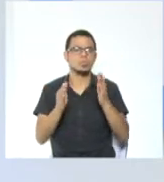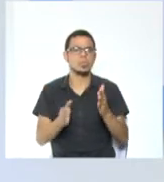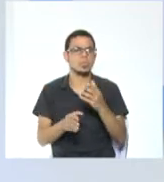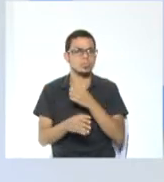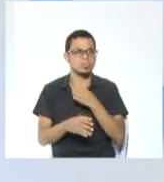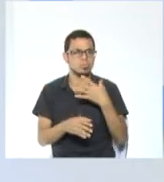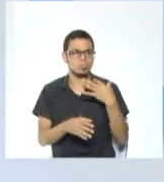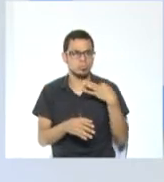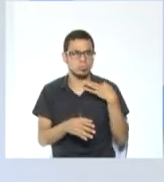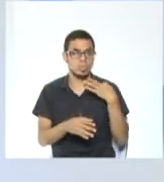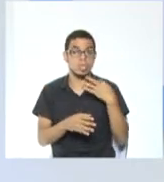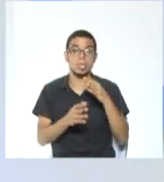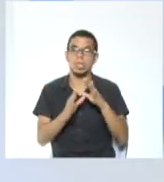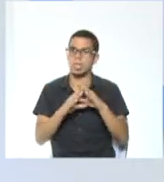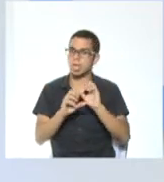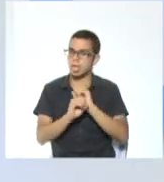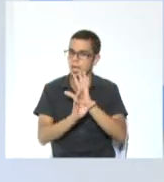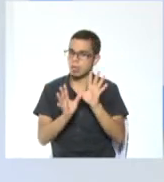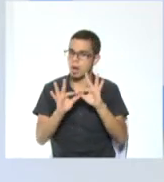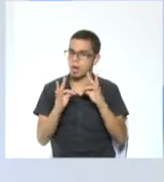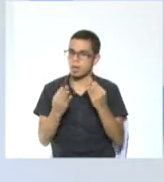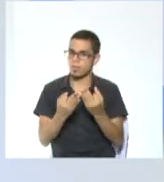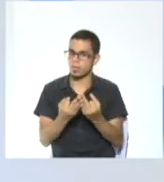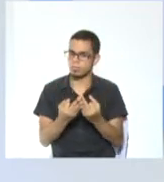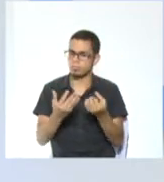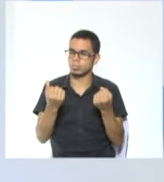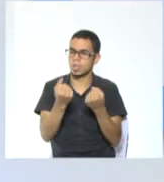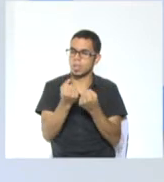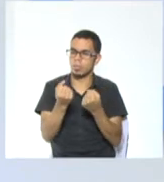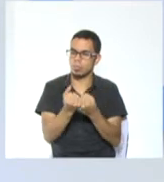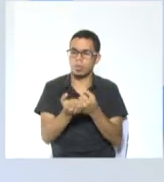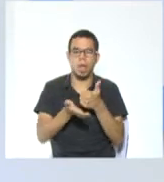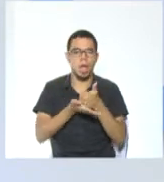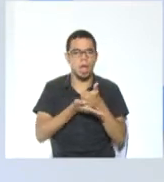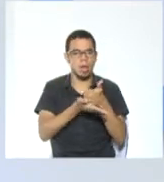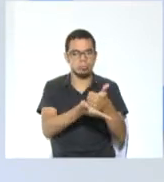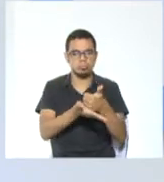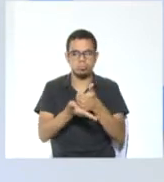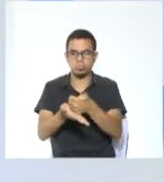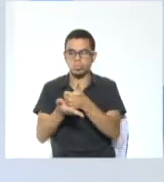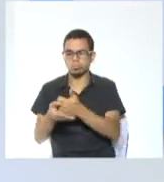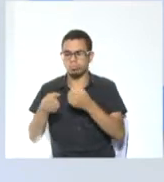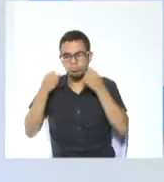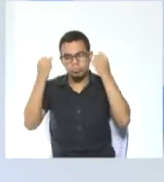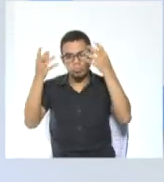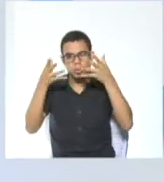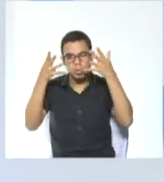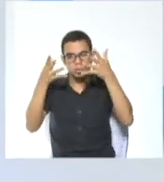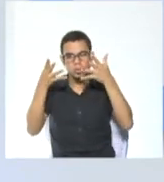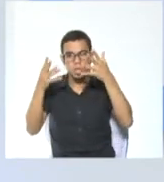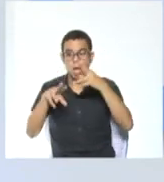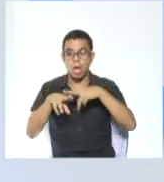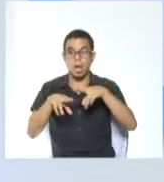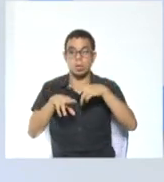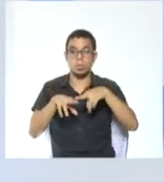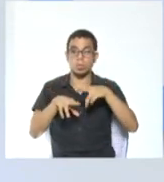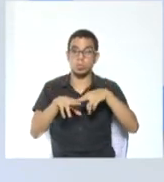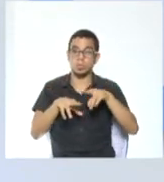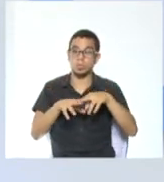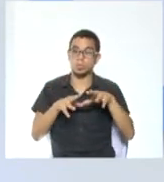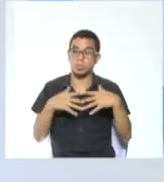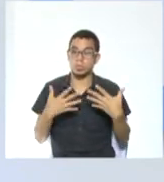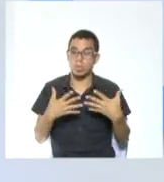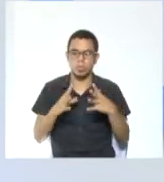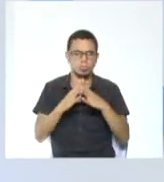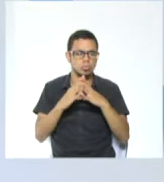nuestros estudiantes y a la familia que está comprometida en cooperar, en ayudar y seguir orientando a nuestros niños